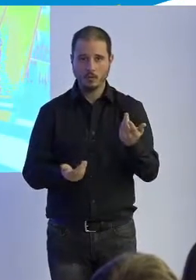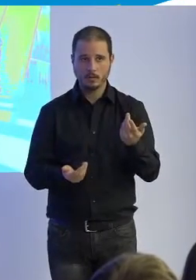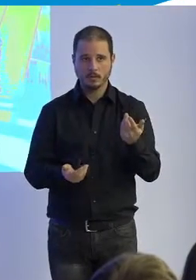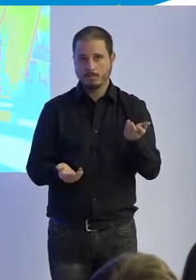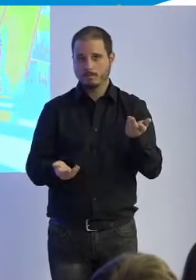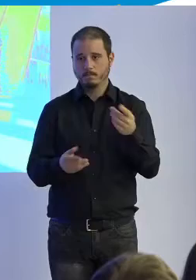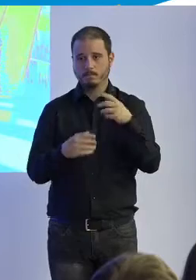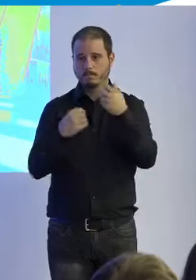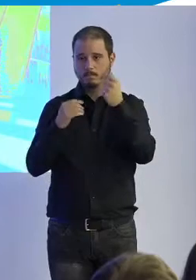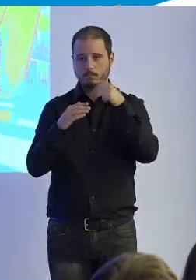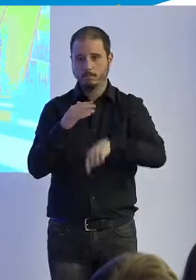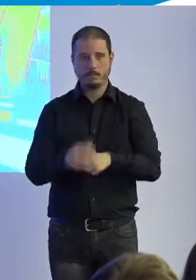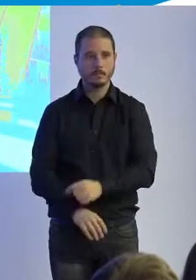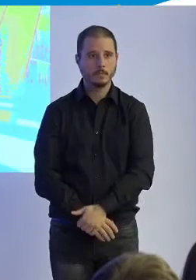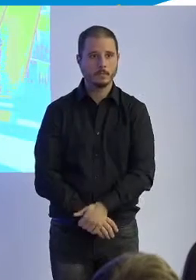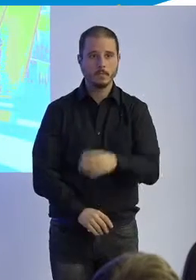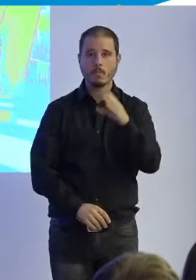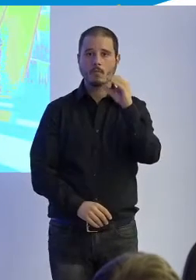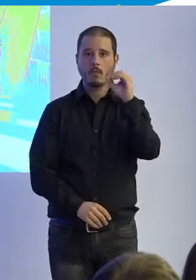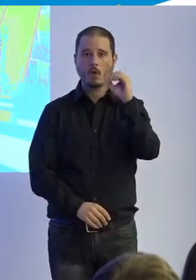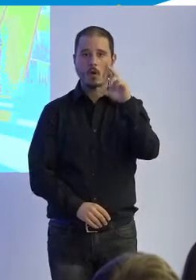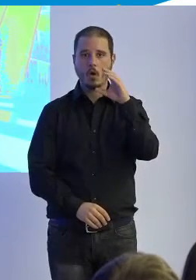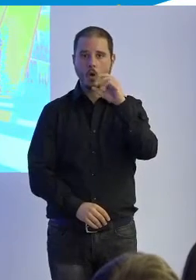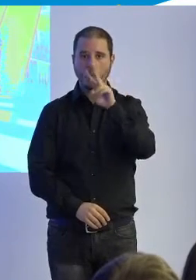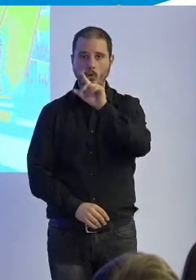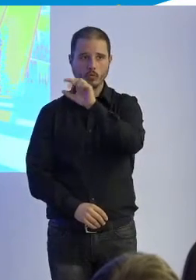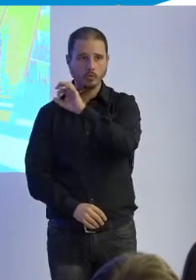sonado muchísimo, pero las ventas de Oculus